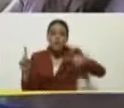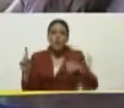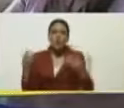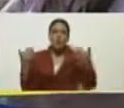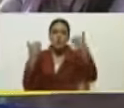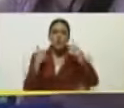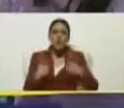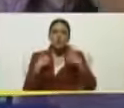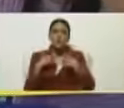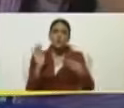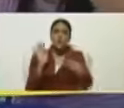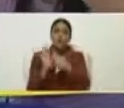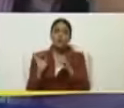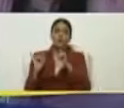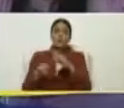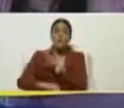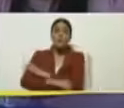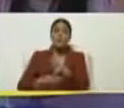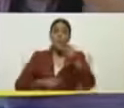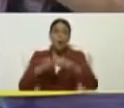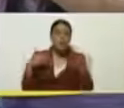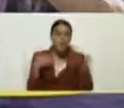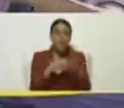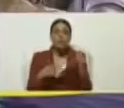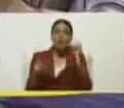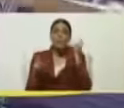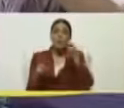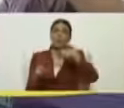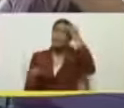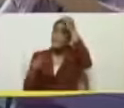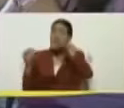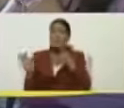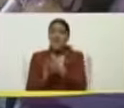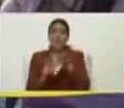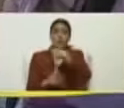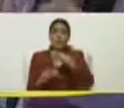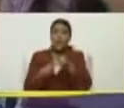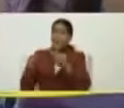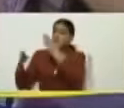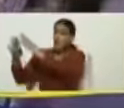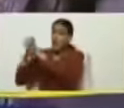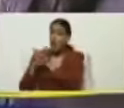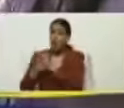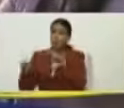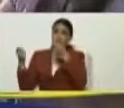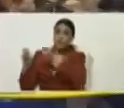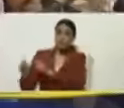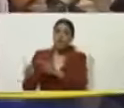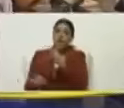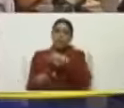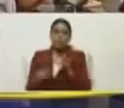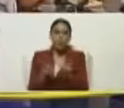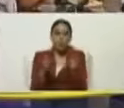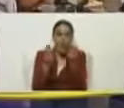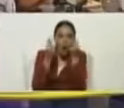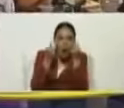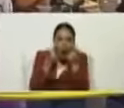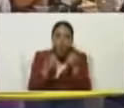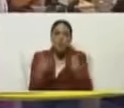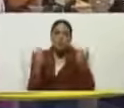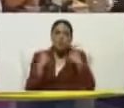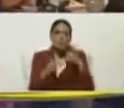la oposición. Y ellos juraban que asfixiando a nuestro pueblo con pedir sanciones, ellos nos iban a doblegar. Y pensaban